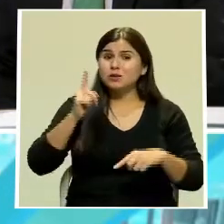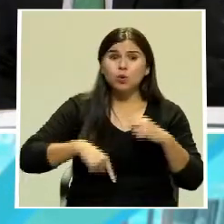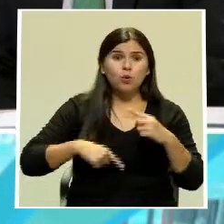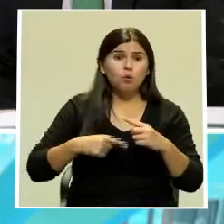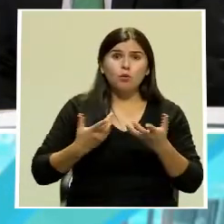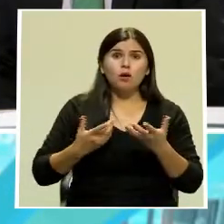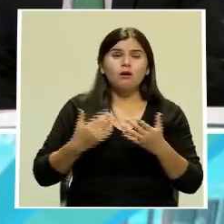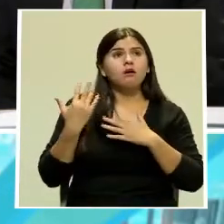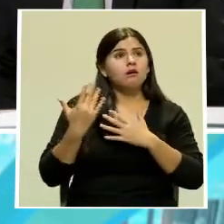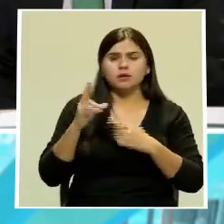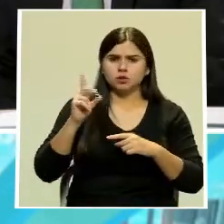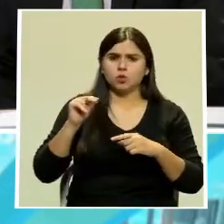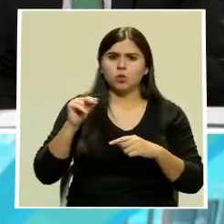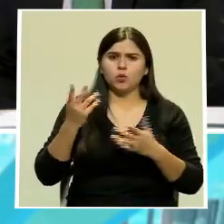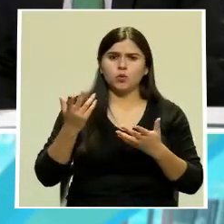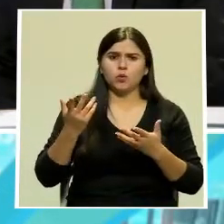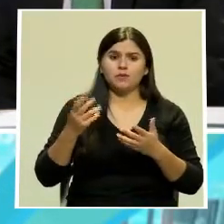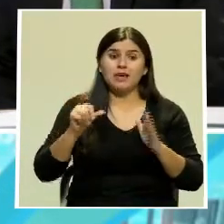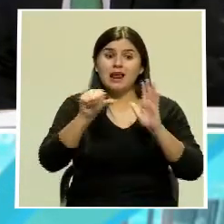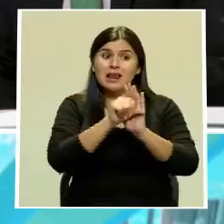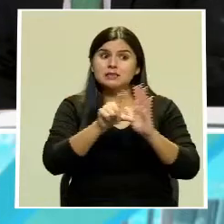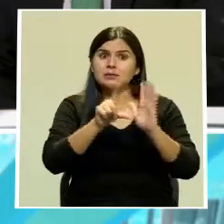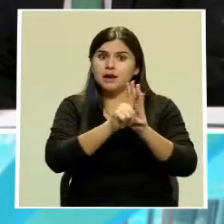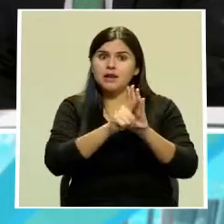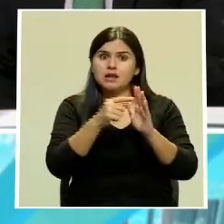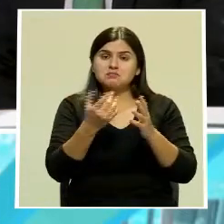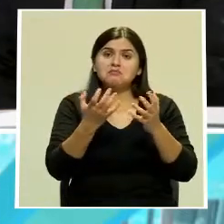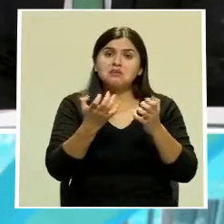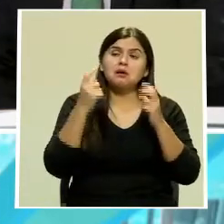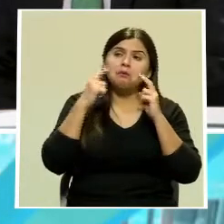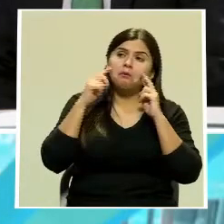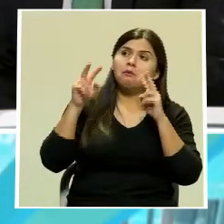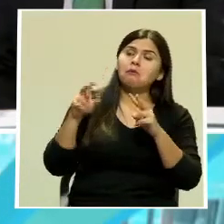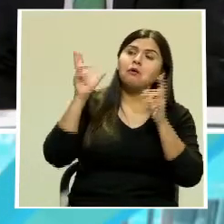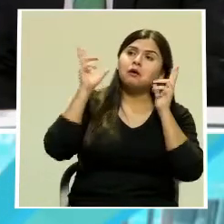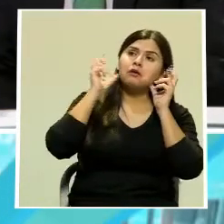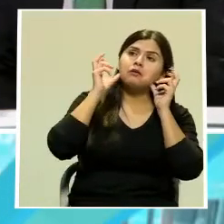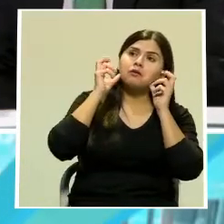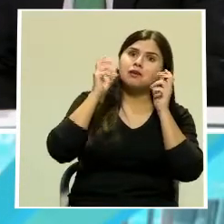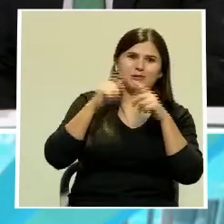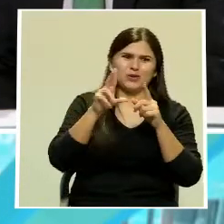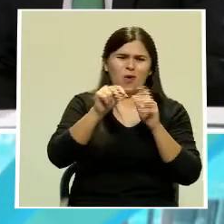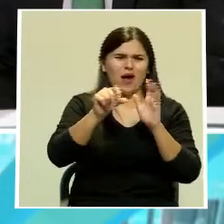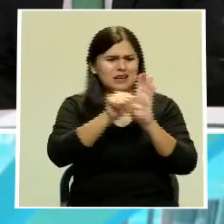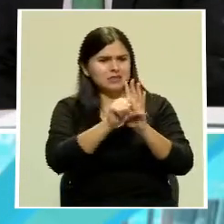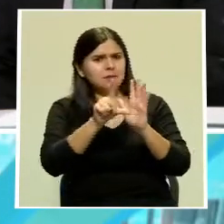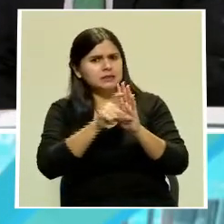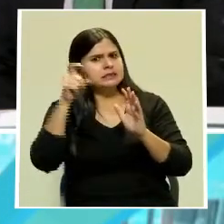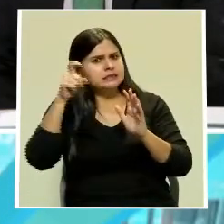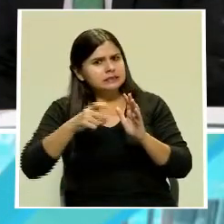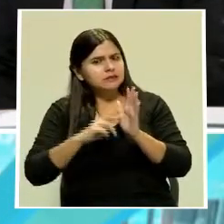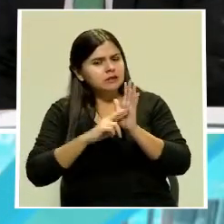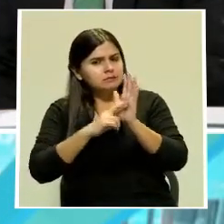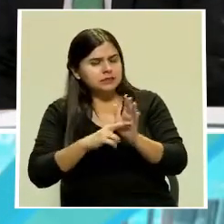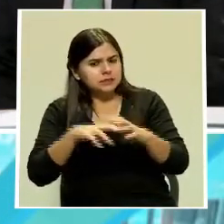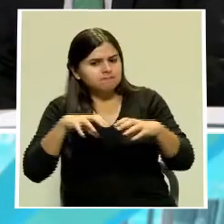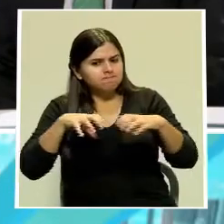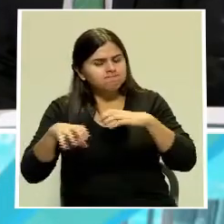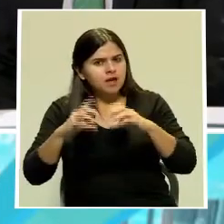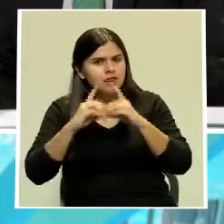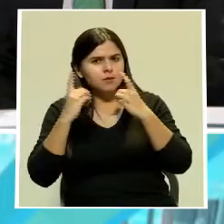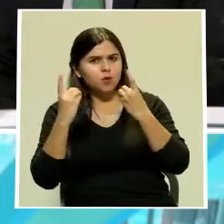La Asamblea Legislativa la quisieron tomar de espectadora en un cuarto anexo, escuchando, cuando es más bien una representación legítima,